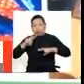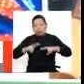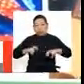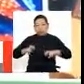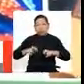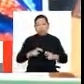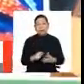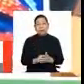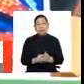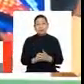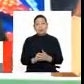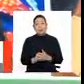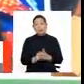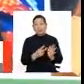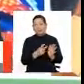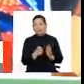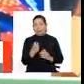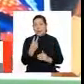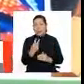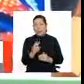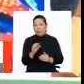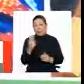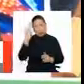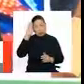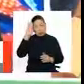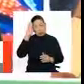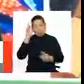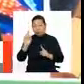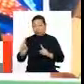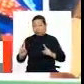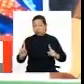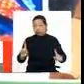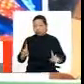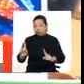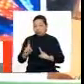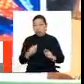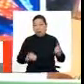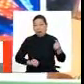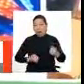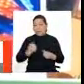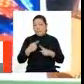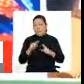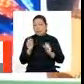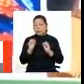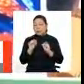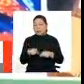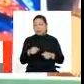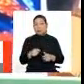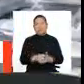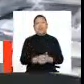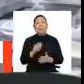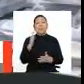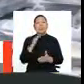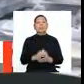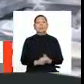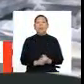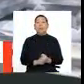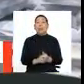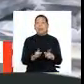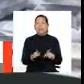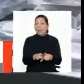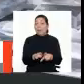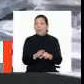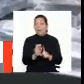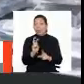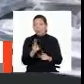la policía empleó 720 efectivos policiales y 400 vehículos para realizar esta operación policial. También